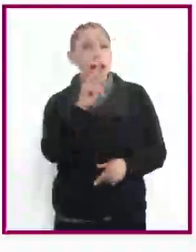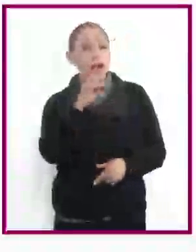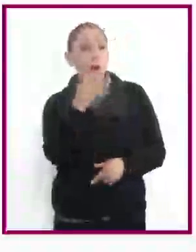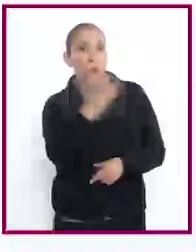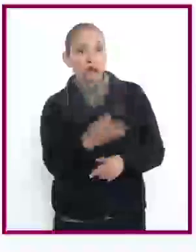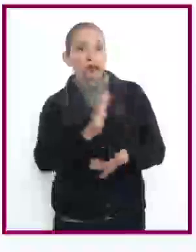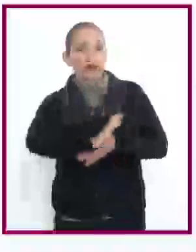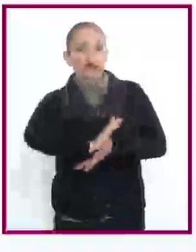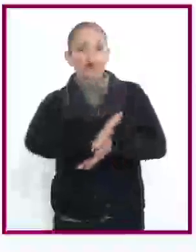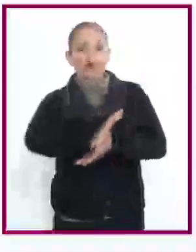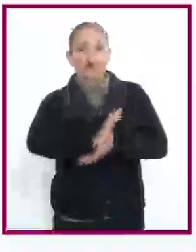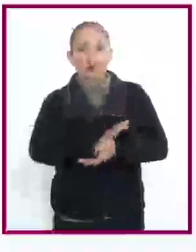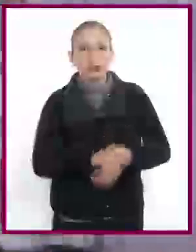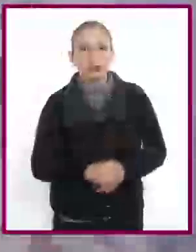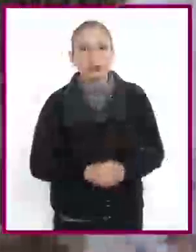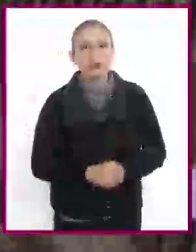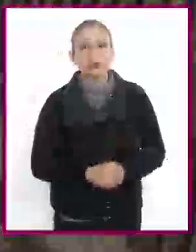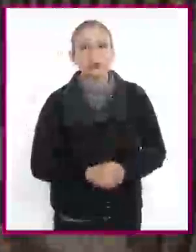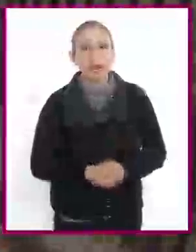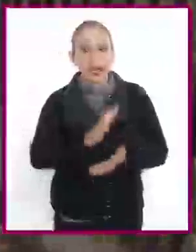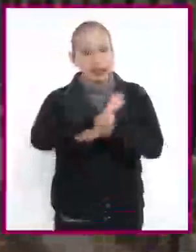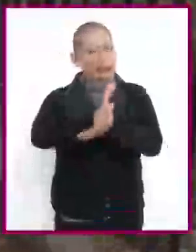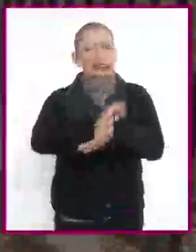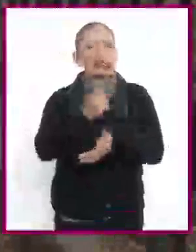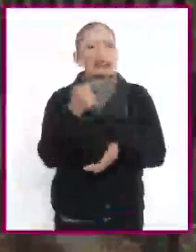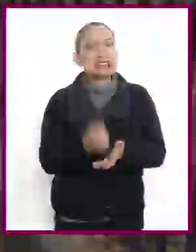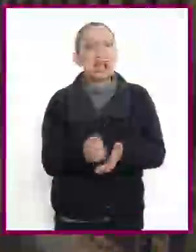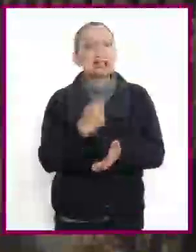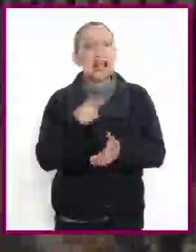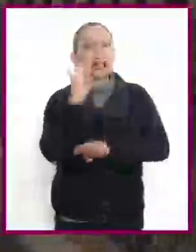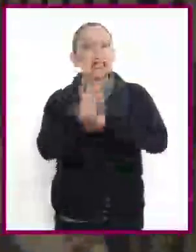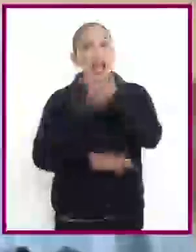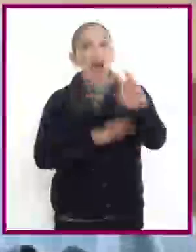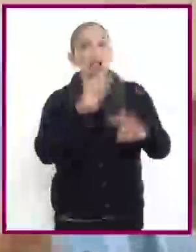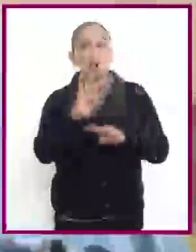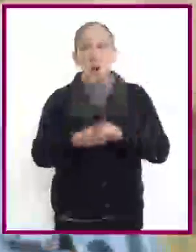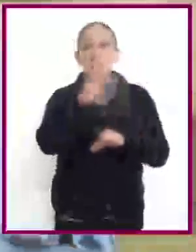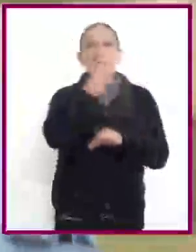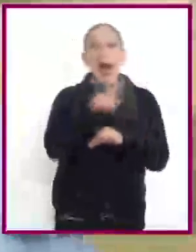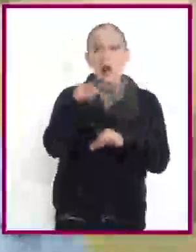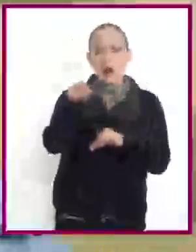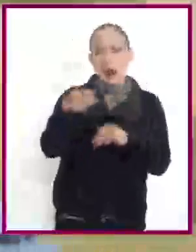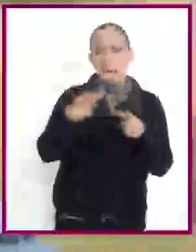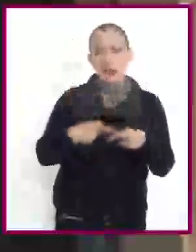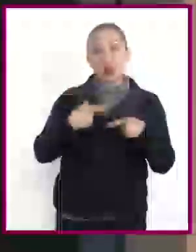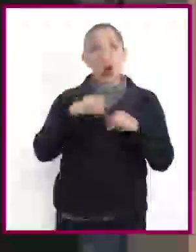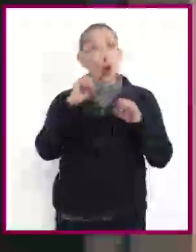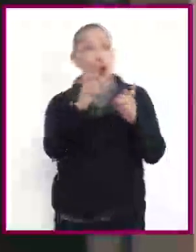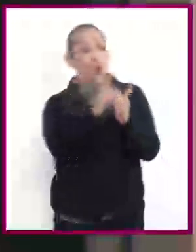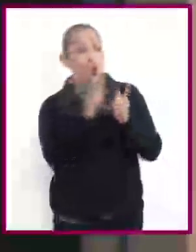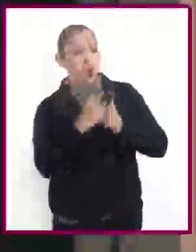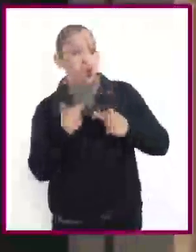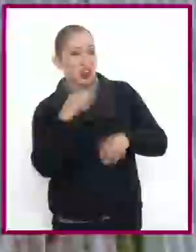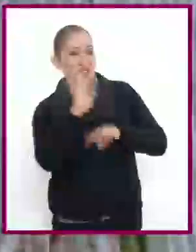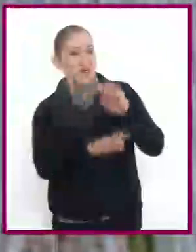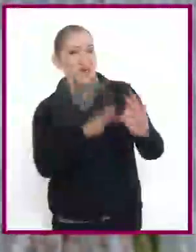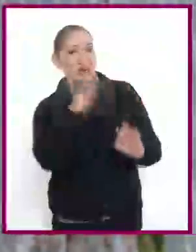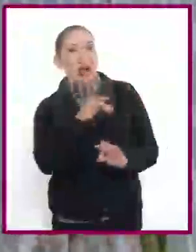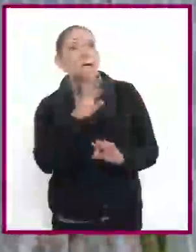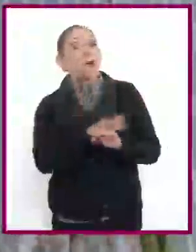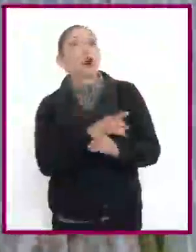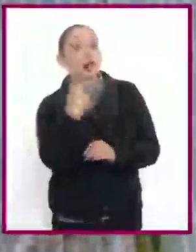políticas públicas benefician a quienes poseen el poder económico. La desigualdad se acentúa y persiste la pobreza y